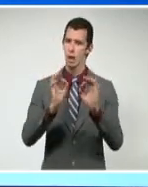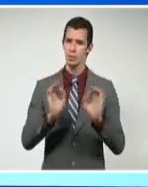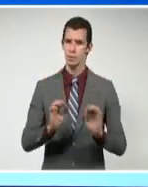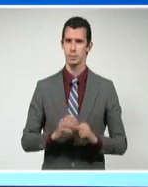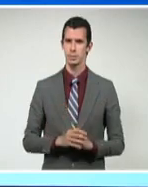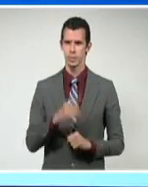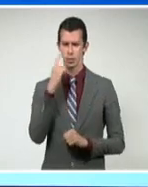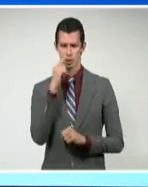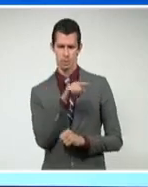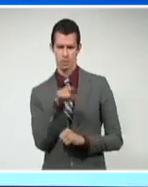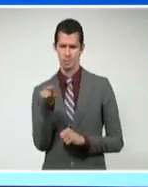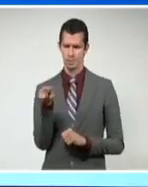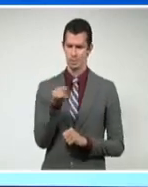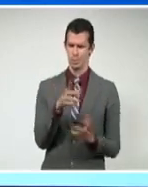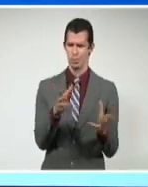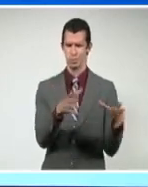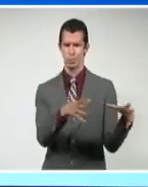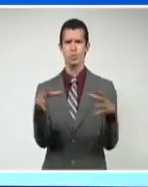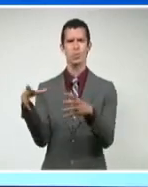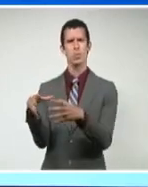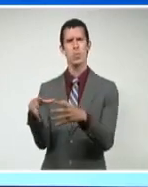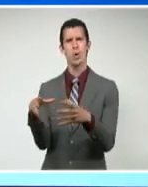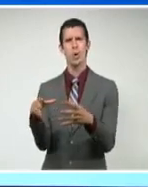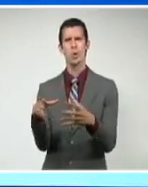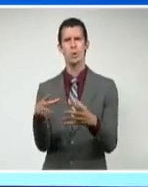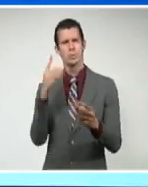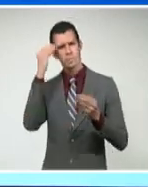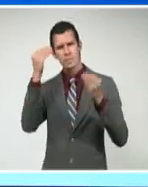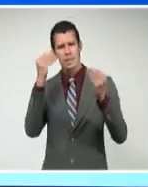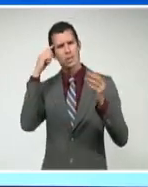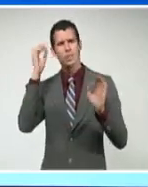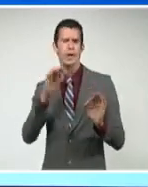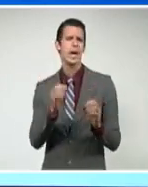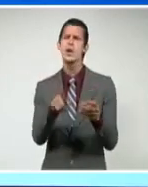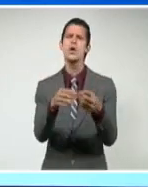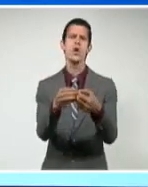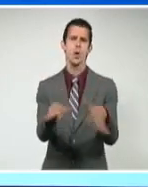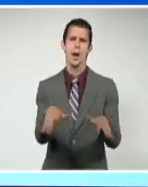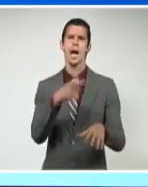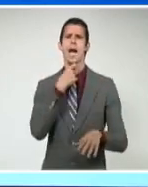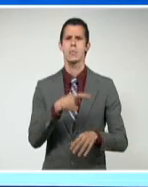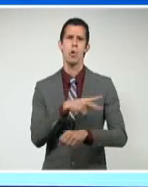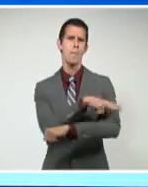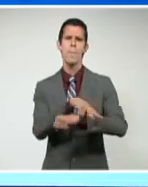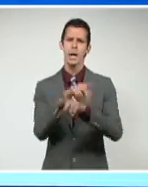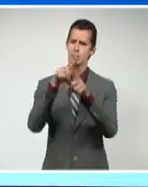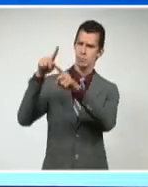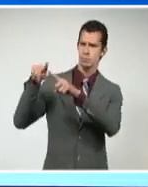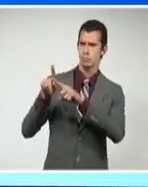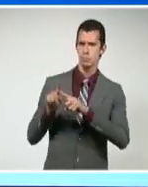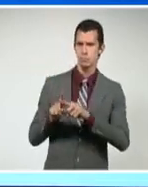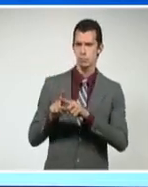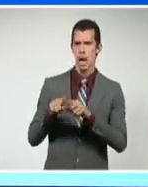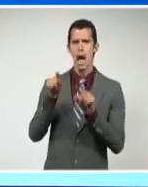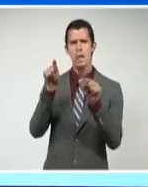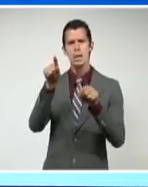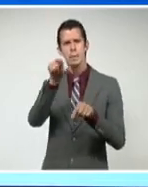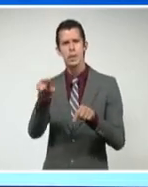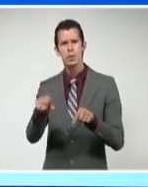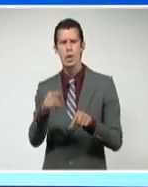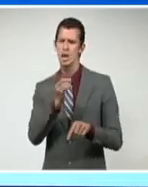En toda sociedad existen personas que viven o intentan vivir al margen de la ley. Personas que tienen un amplio